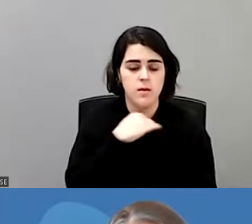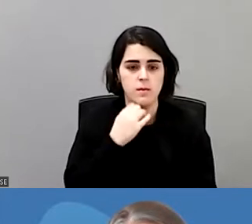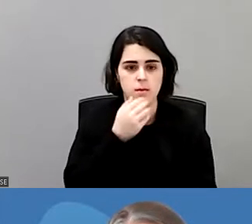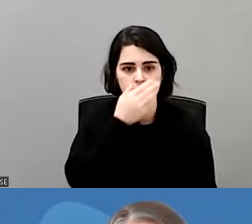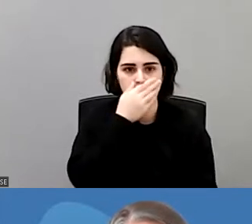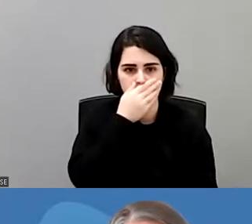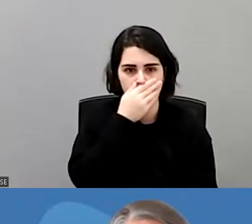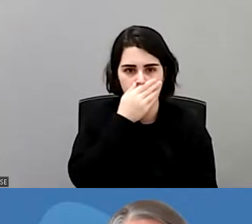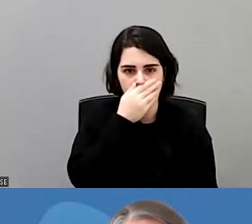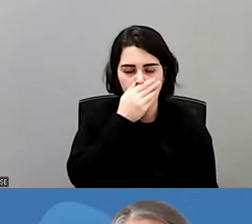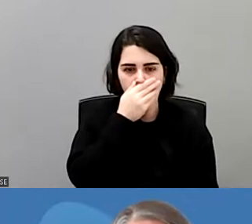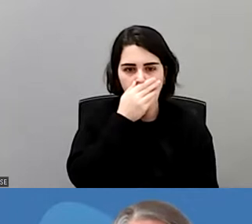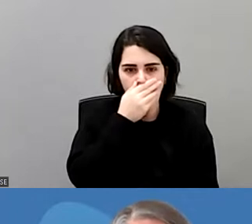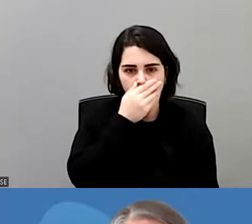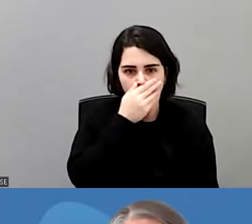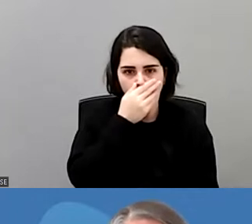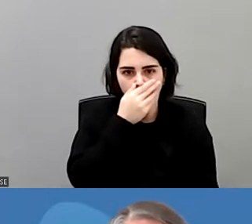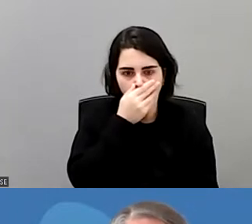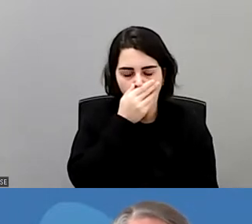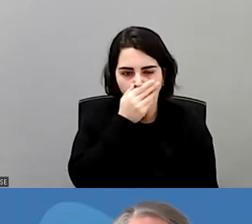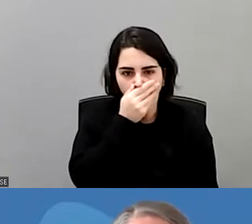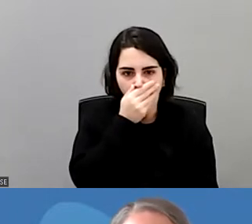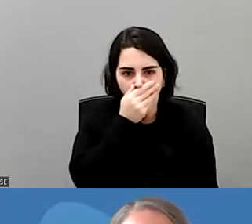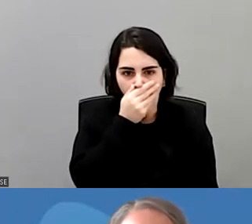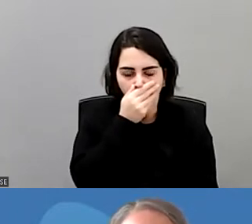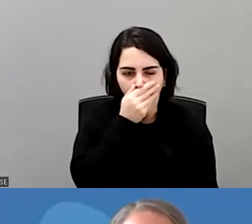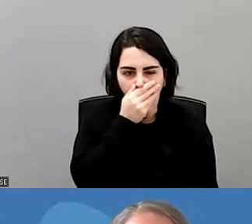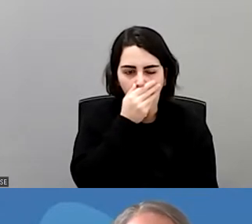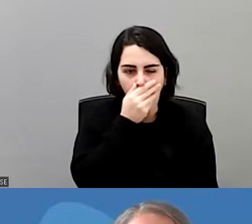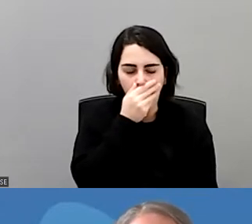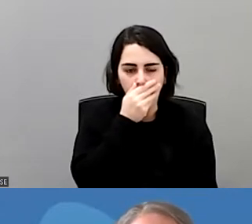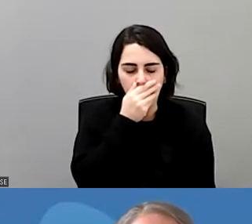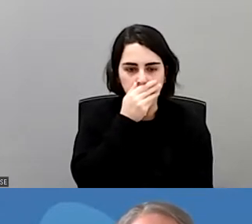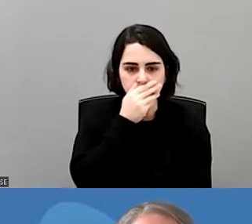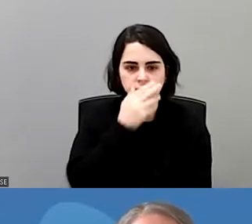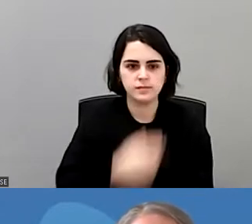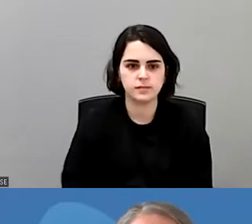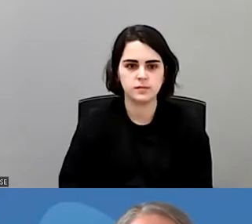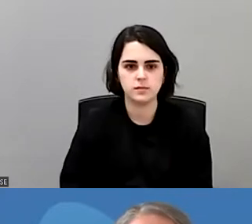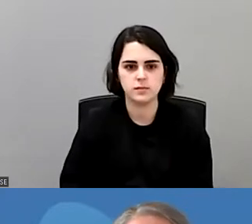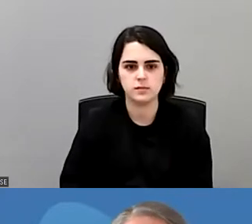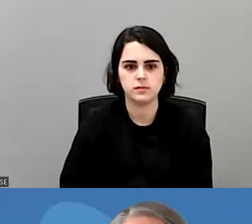Sí, la carta me lo he tuerto.